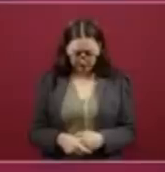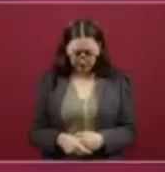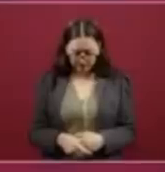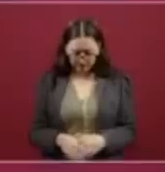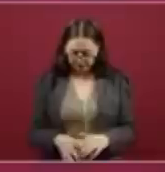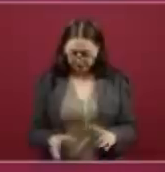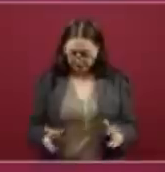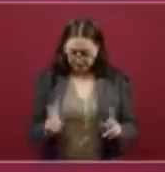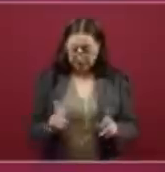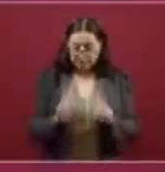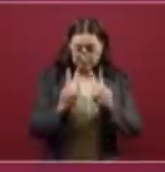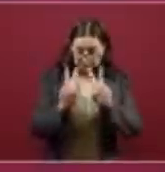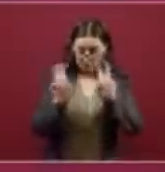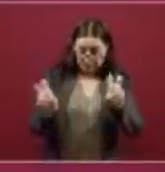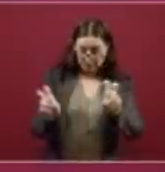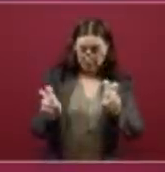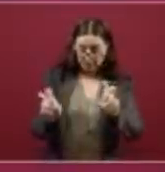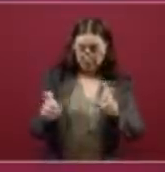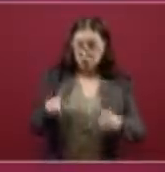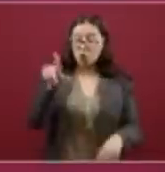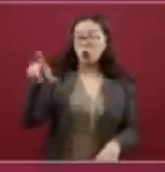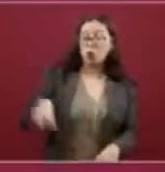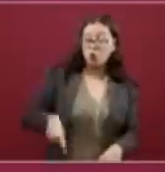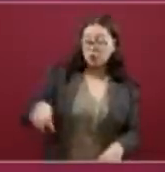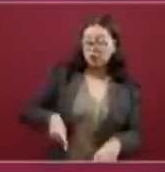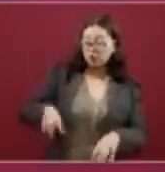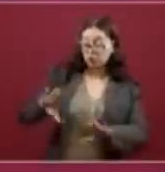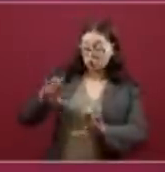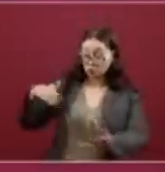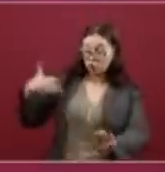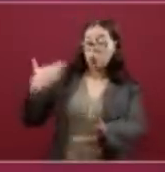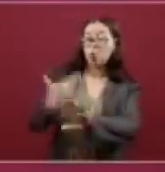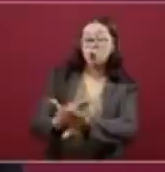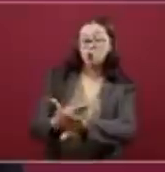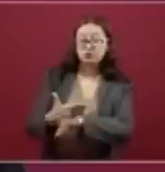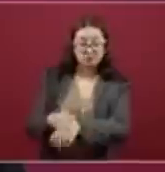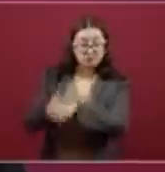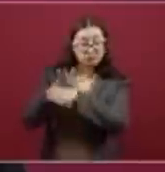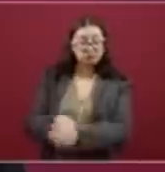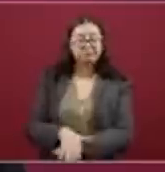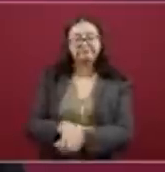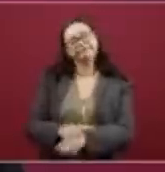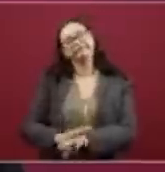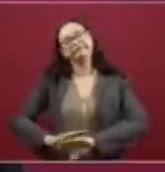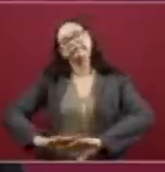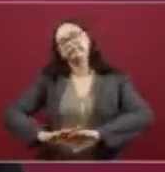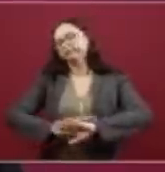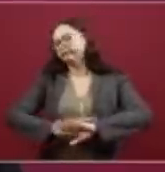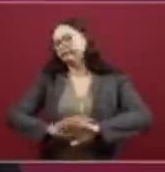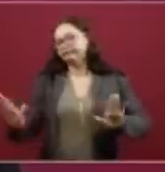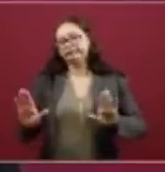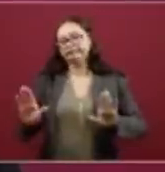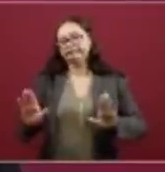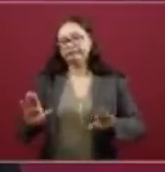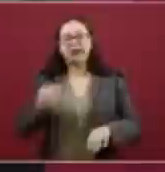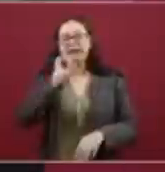descuenta. El Estado no va a reprimir a los